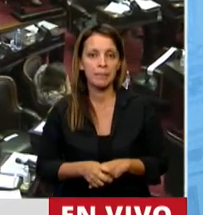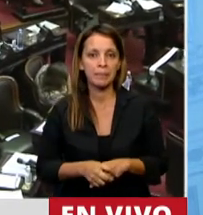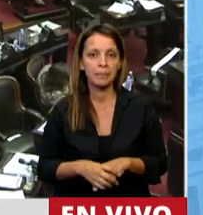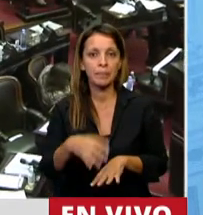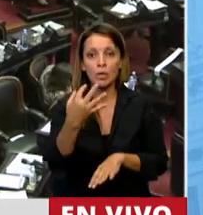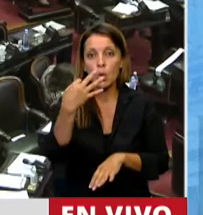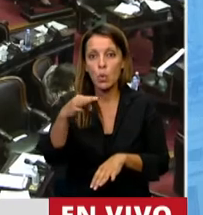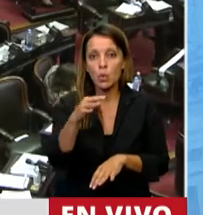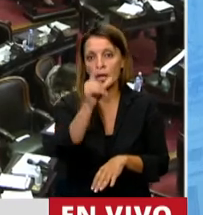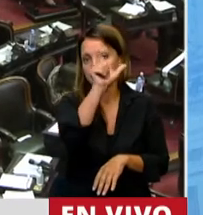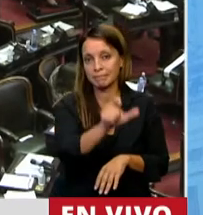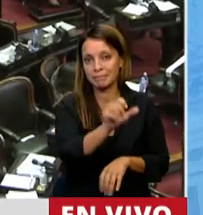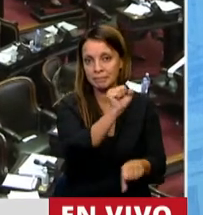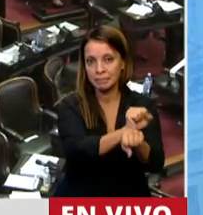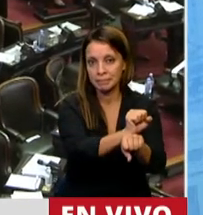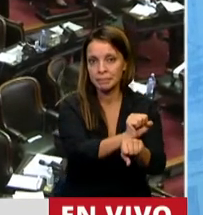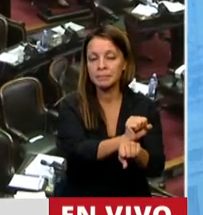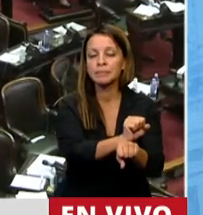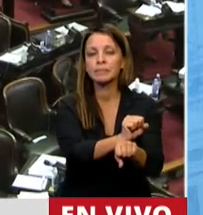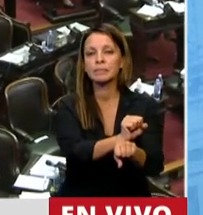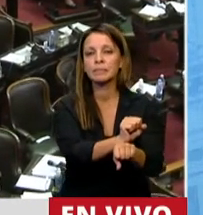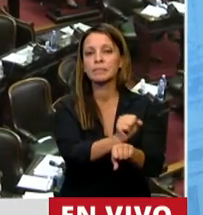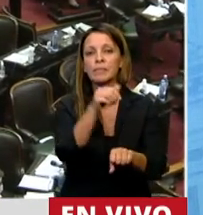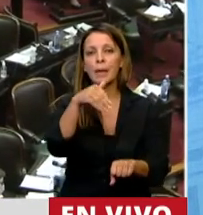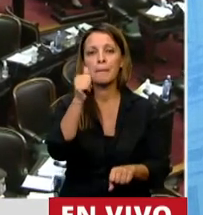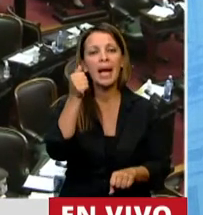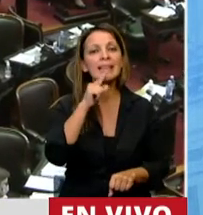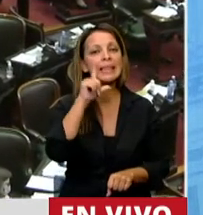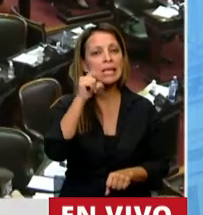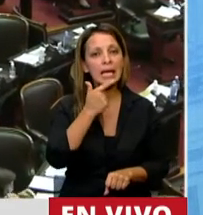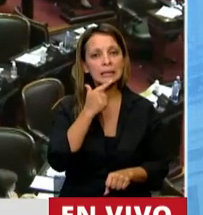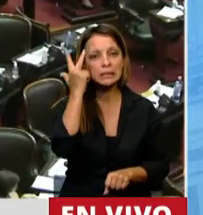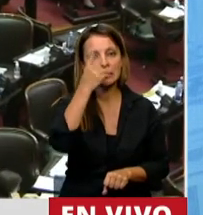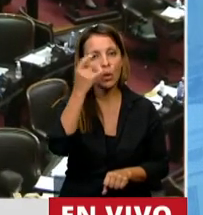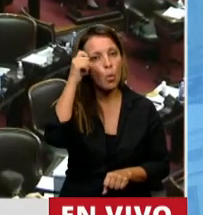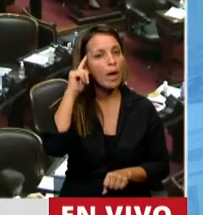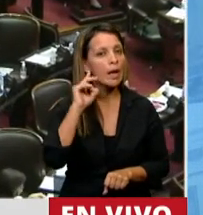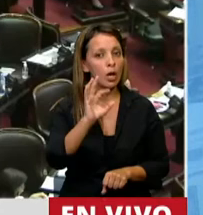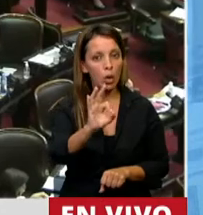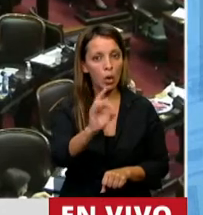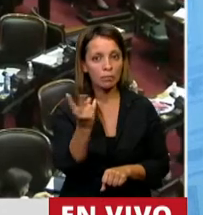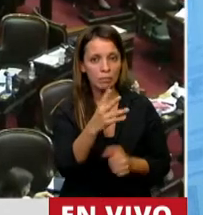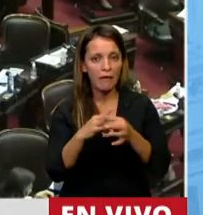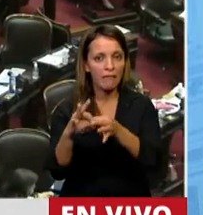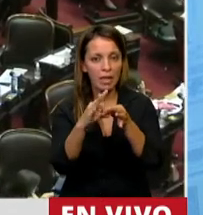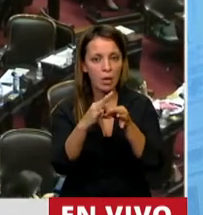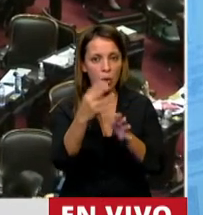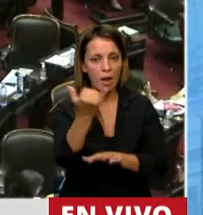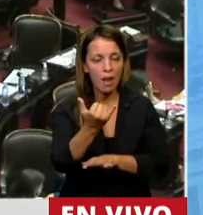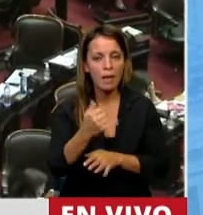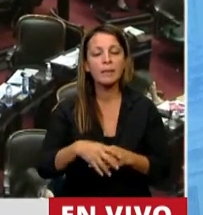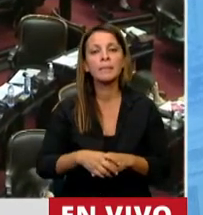el único personaje preso, que es Matías Huergo, que él mismo